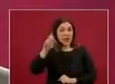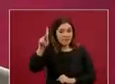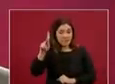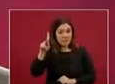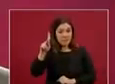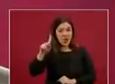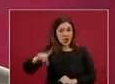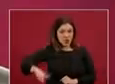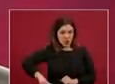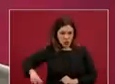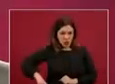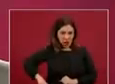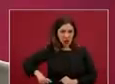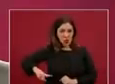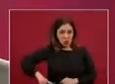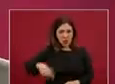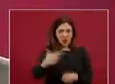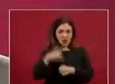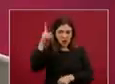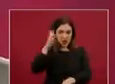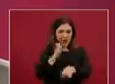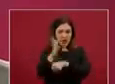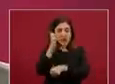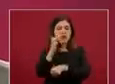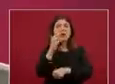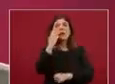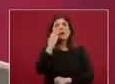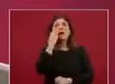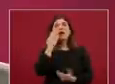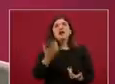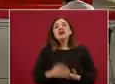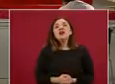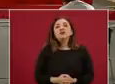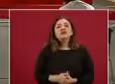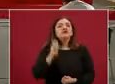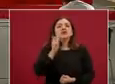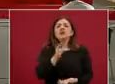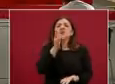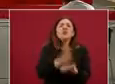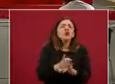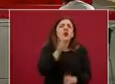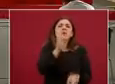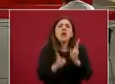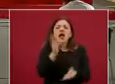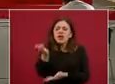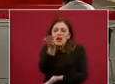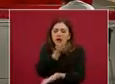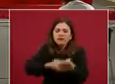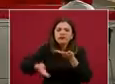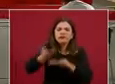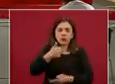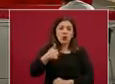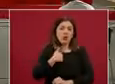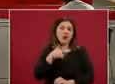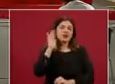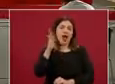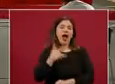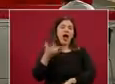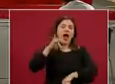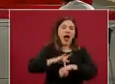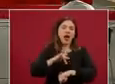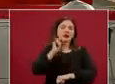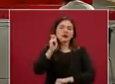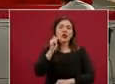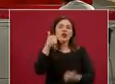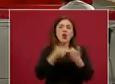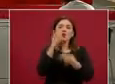Educación, gobernador del estado, es simplemente el diálogo precisamente que existe. Tuve el privilegio de hablar